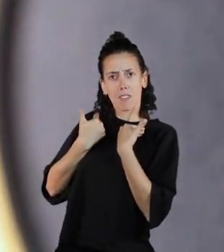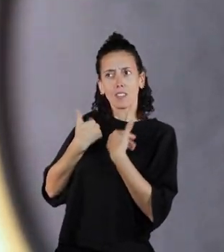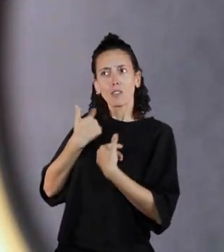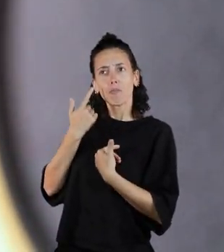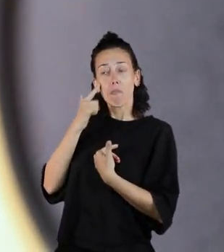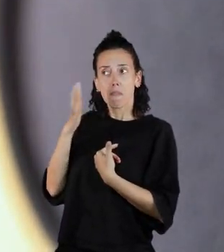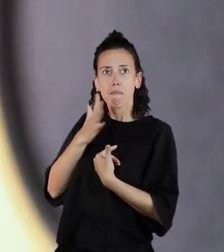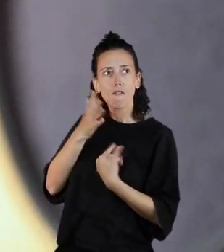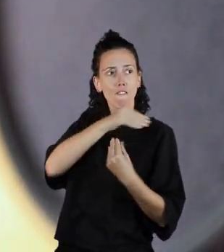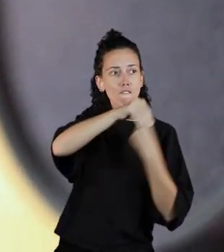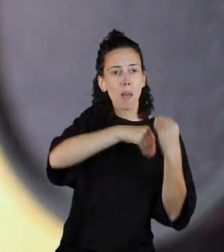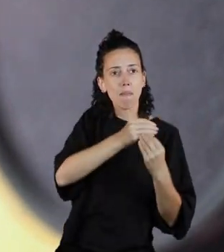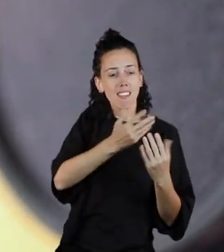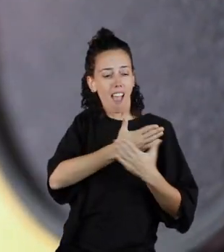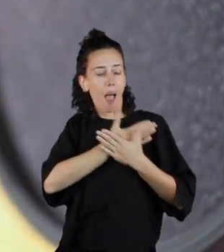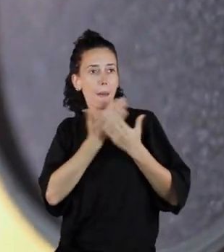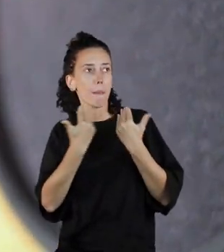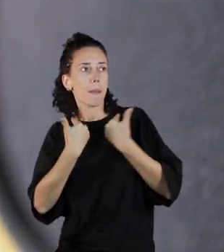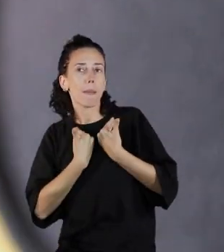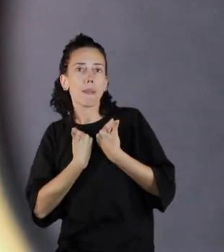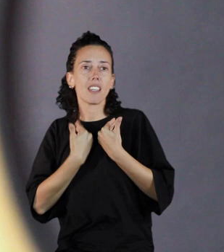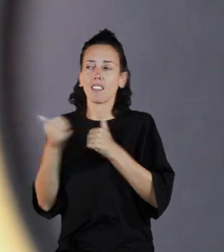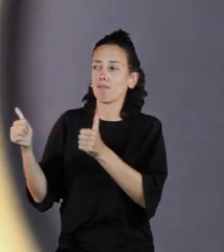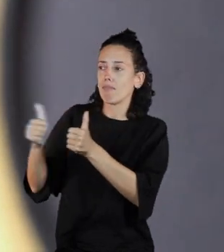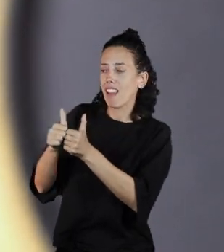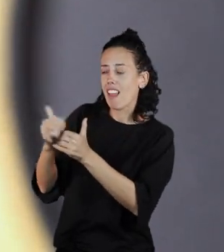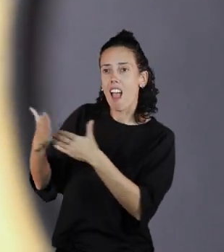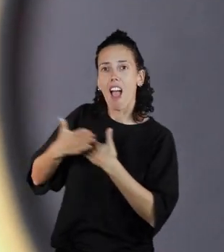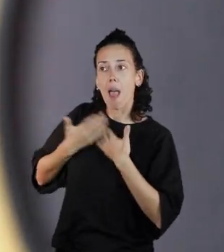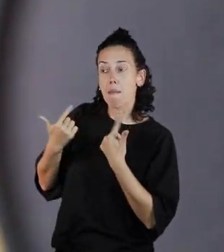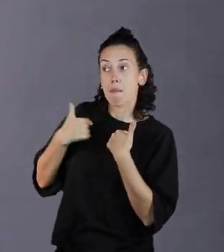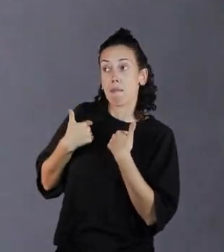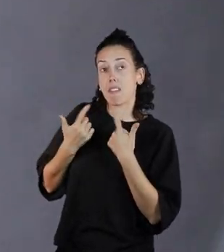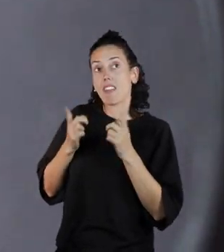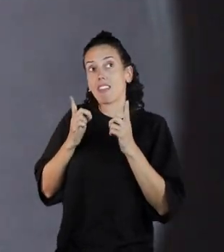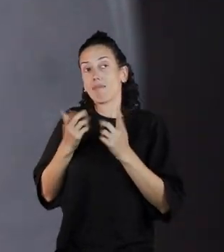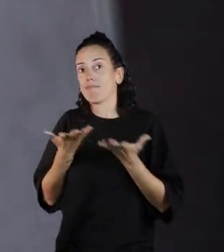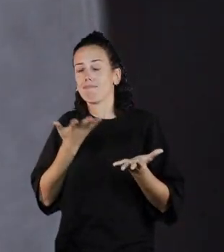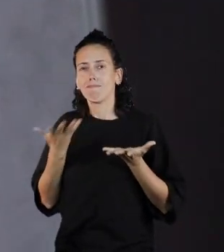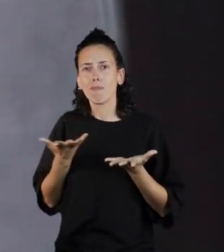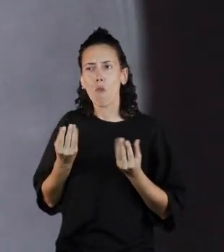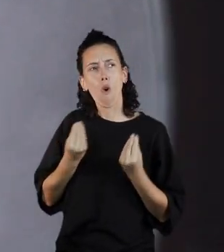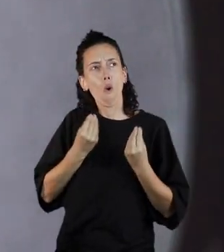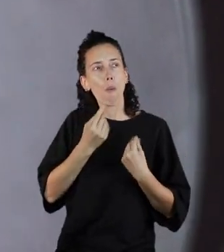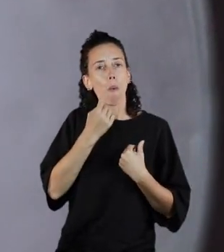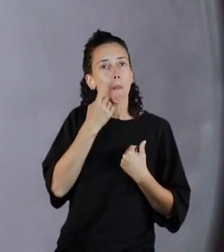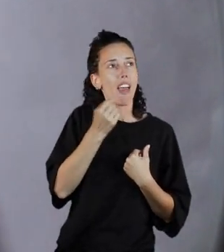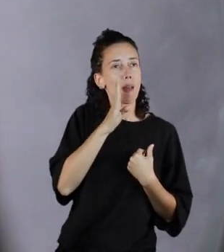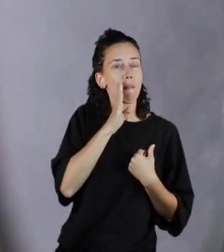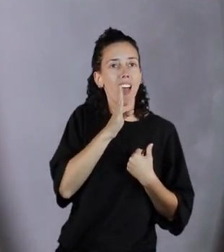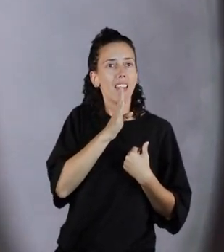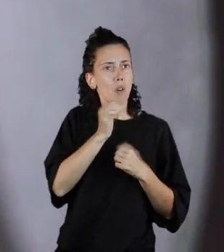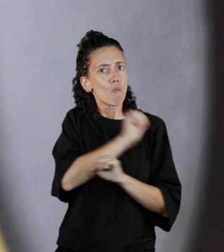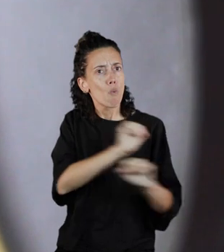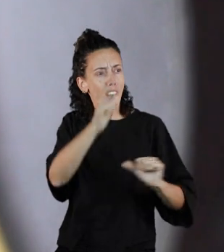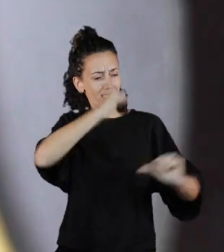se supone que te tienen que amar en el mundo, en la vida, los padres son las